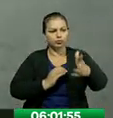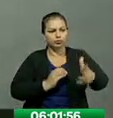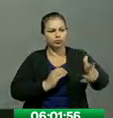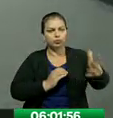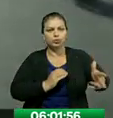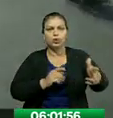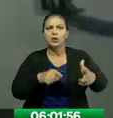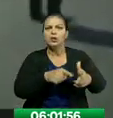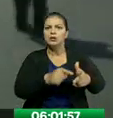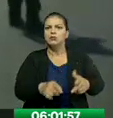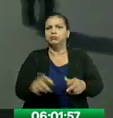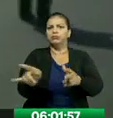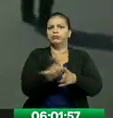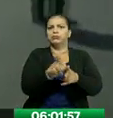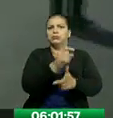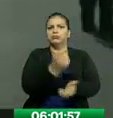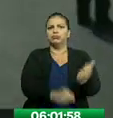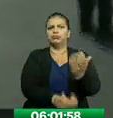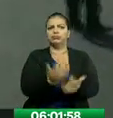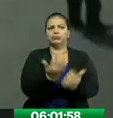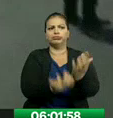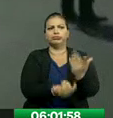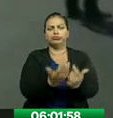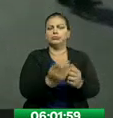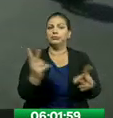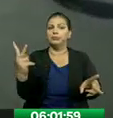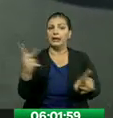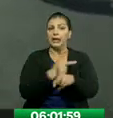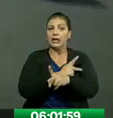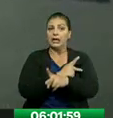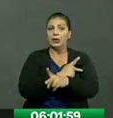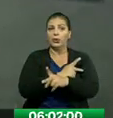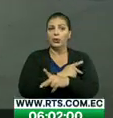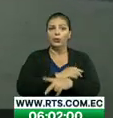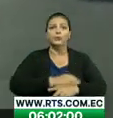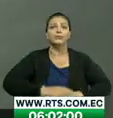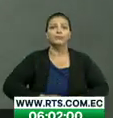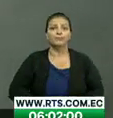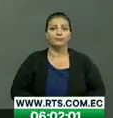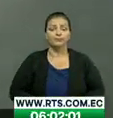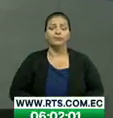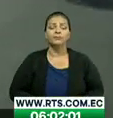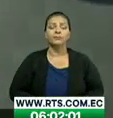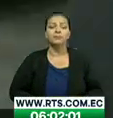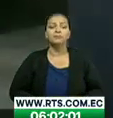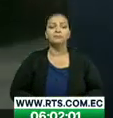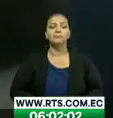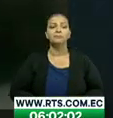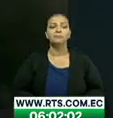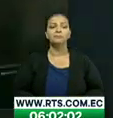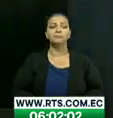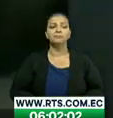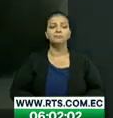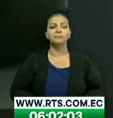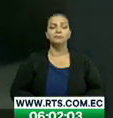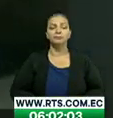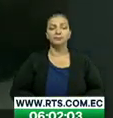precisamente, y no solamente la unidad es la Ipijapa, sino que puede ocasionar un daño de